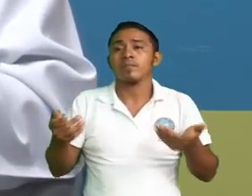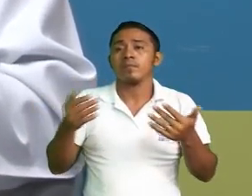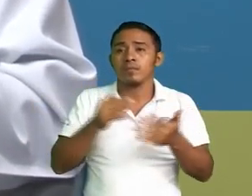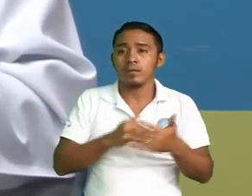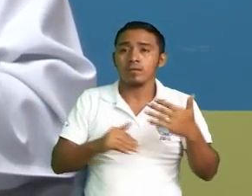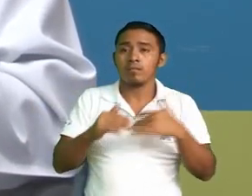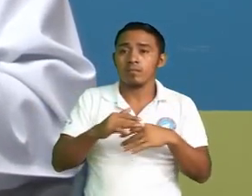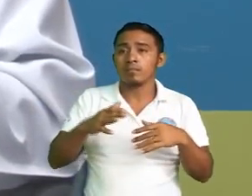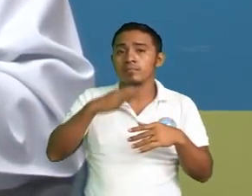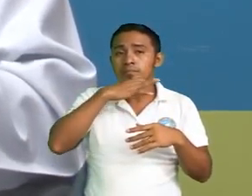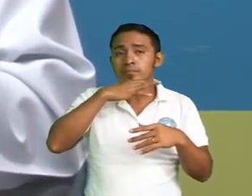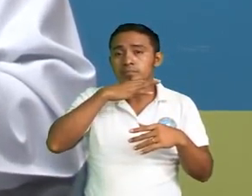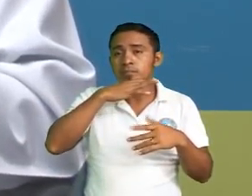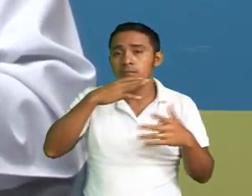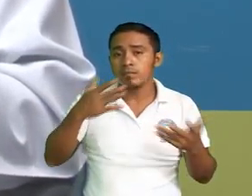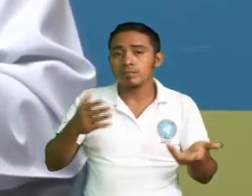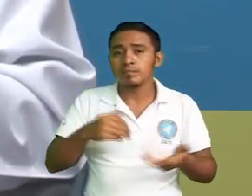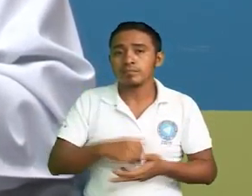más,